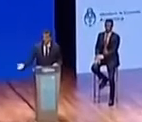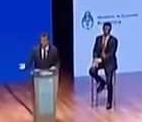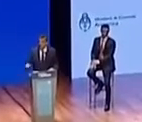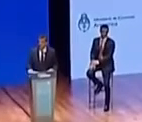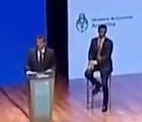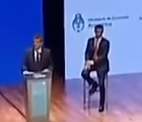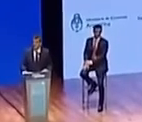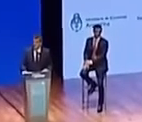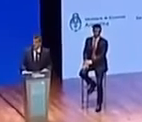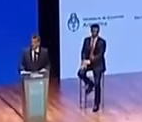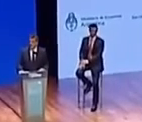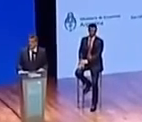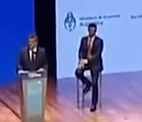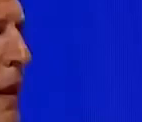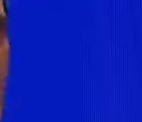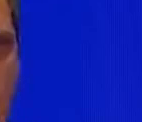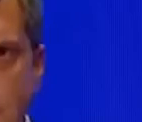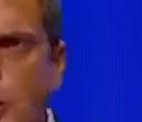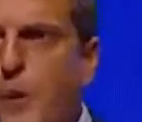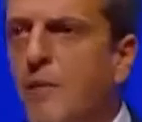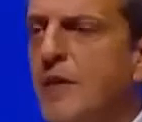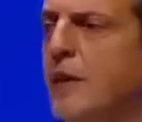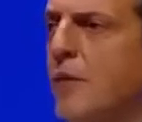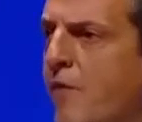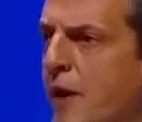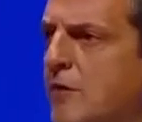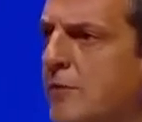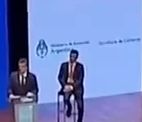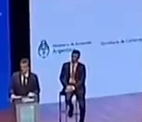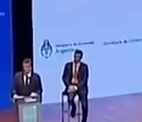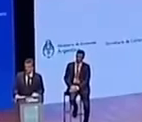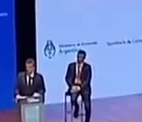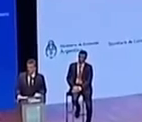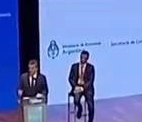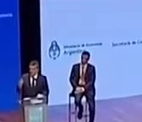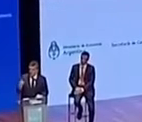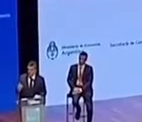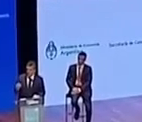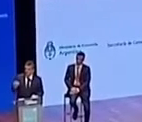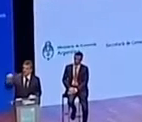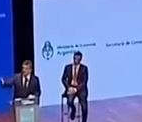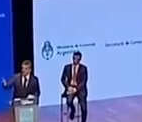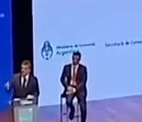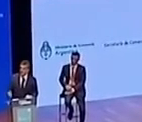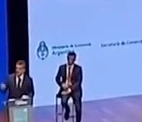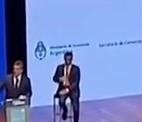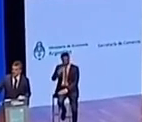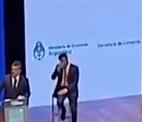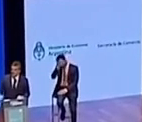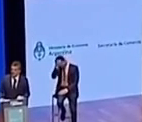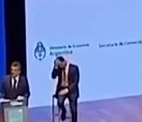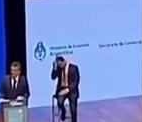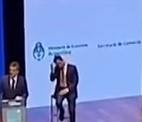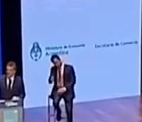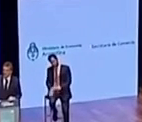programa cierra si la gente está dentro. Nosotros podemos hacer un esfuerzo y, a lo mejor, achicar nuestra